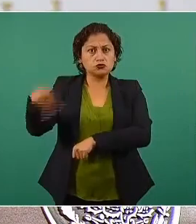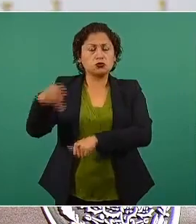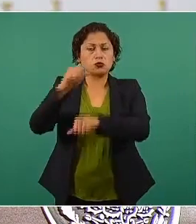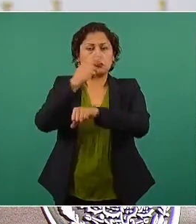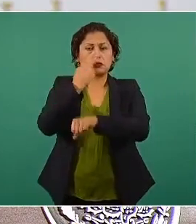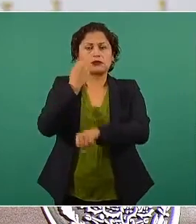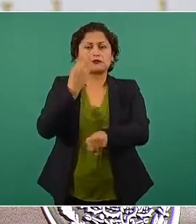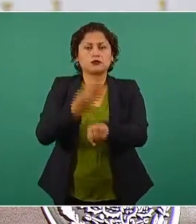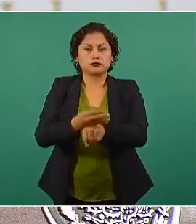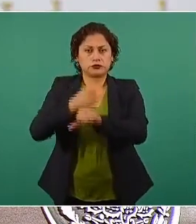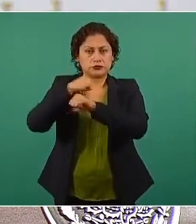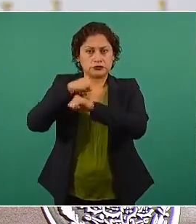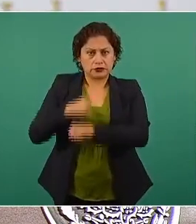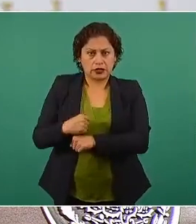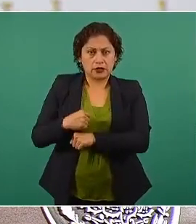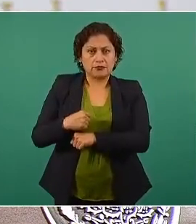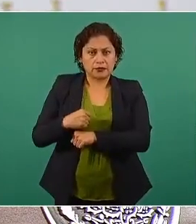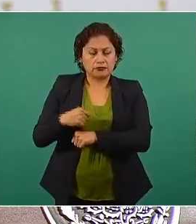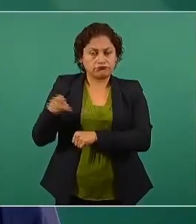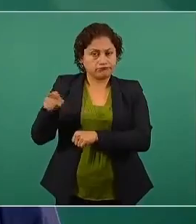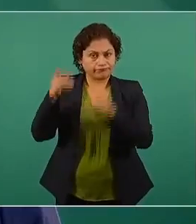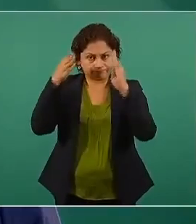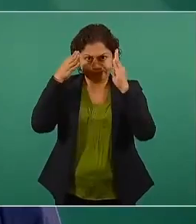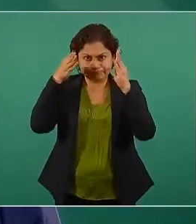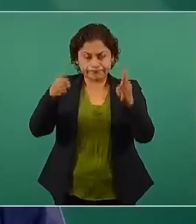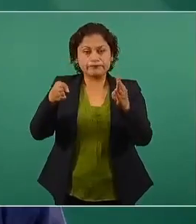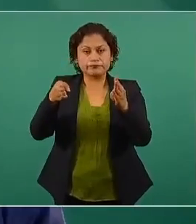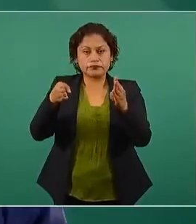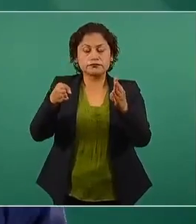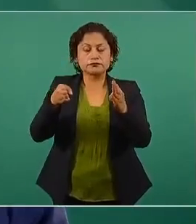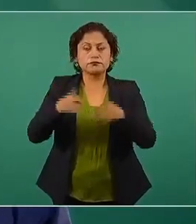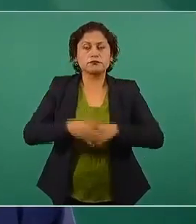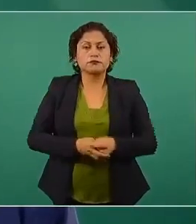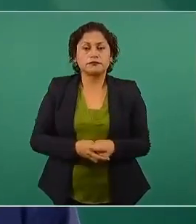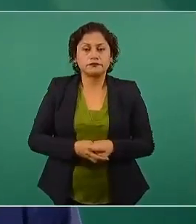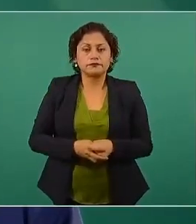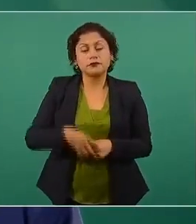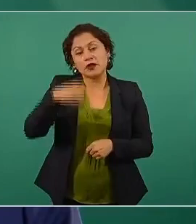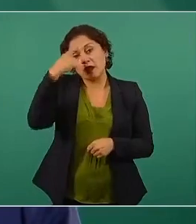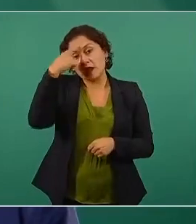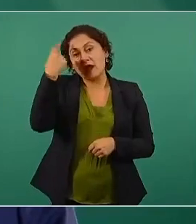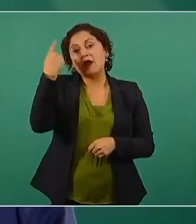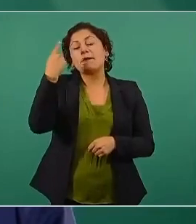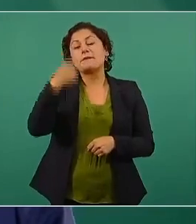más importante que la de garantizar